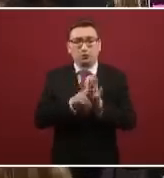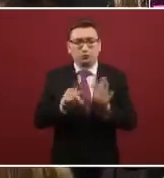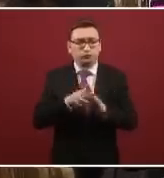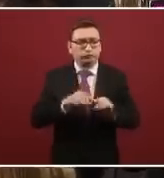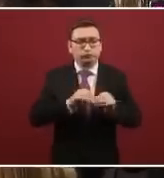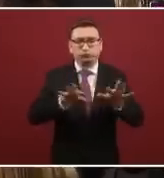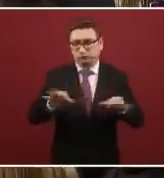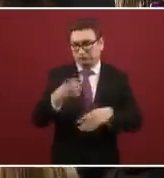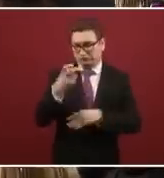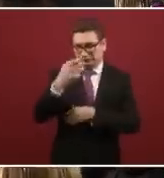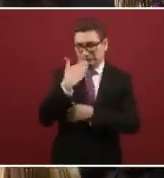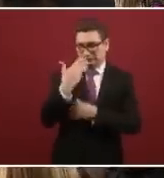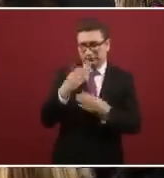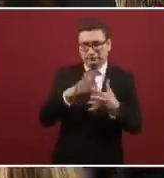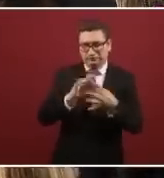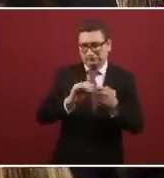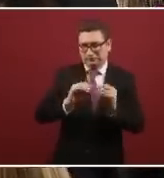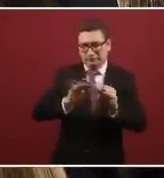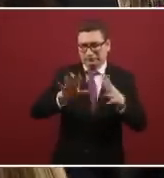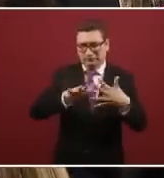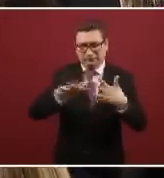transparencia. Entonces,